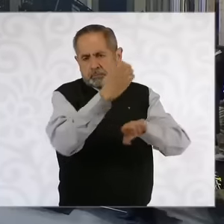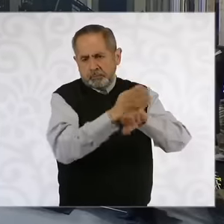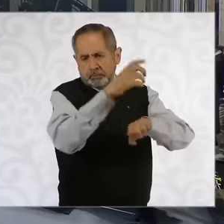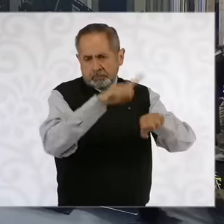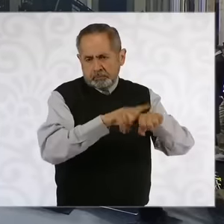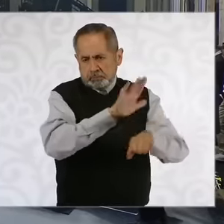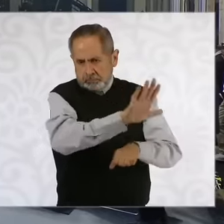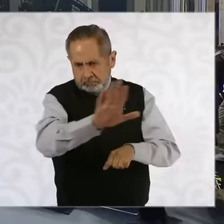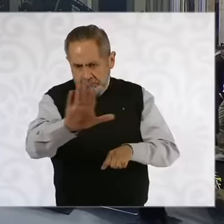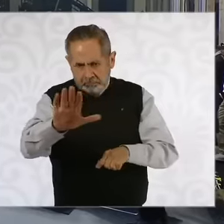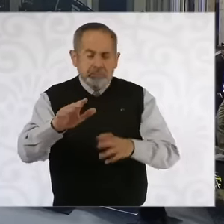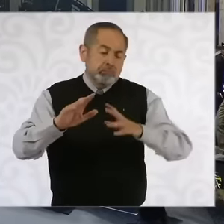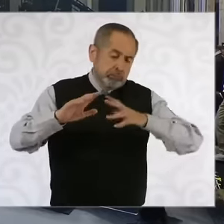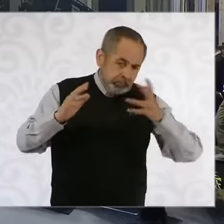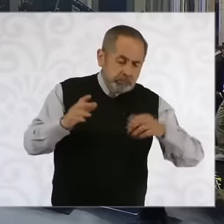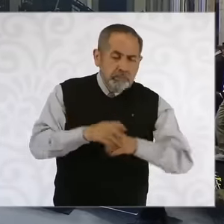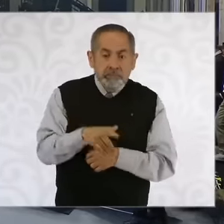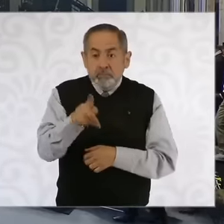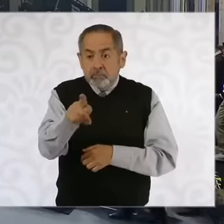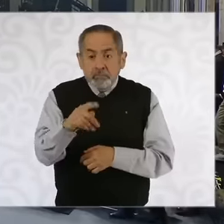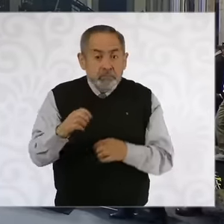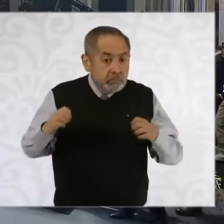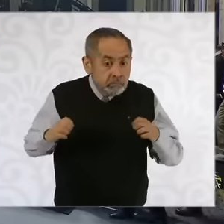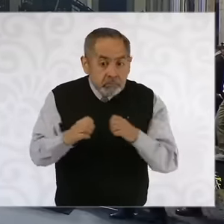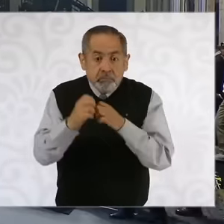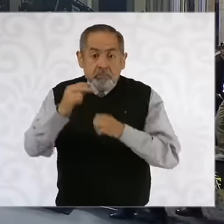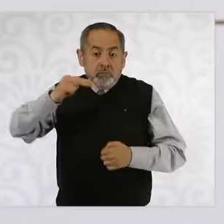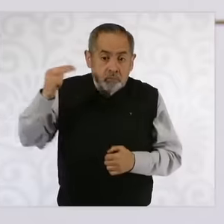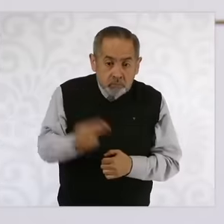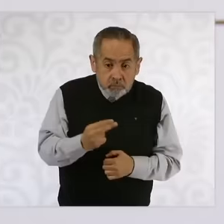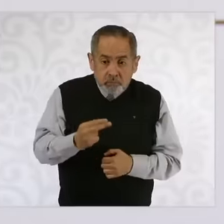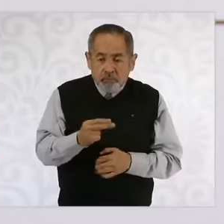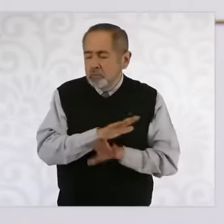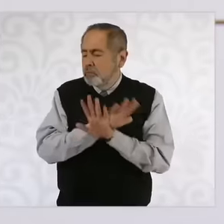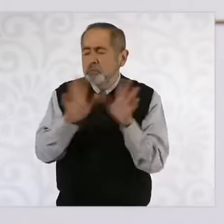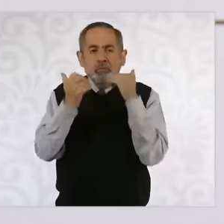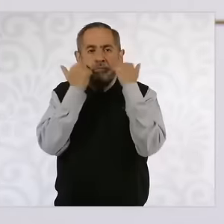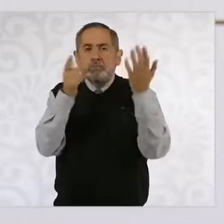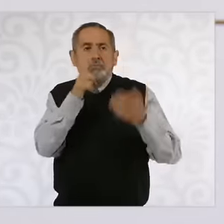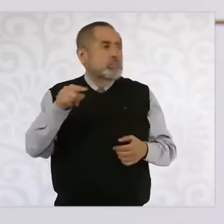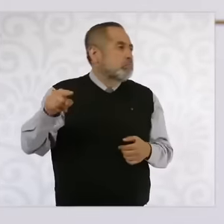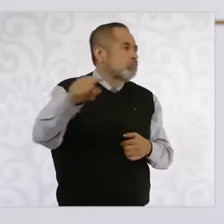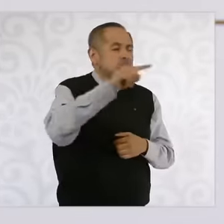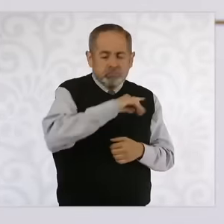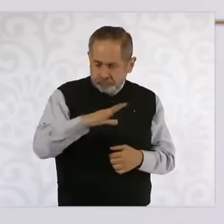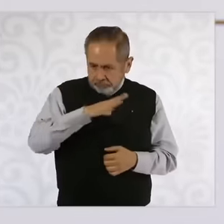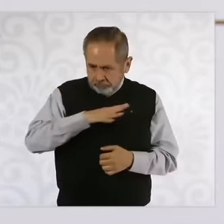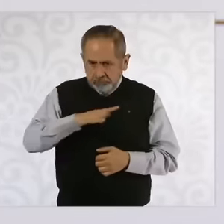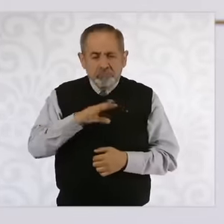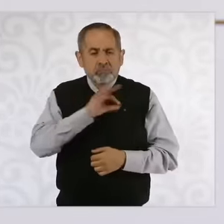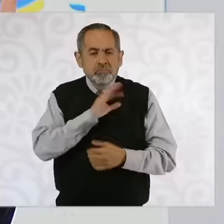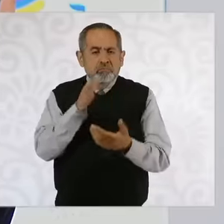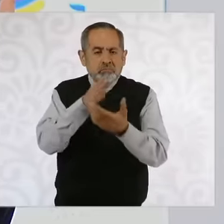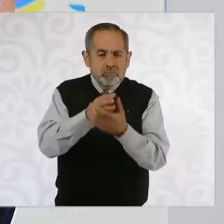De todas maneras, frente a urgencia, te tienen que recibir en cualquier lugar. Y hay cinco,